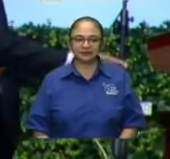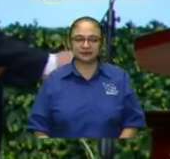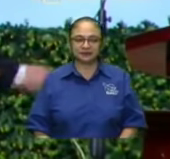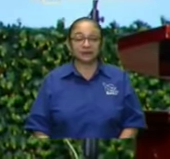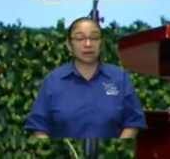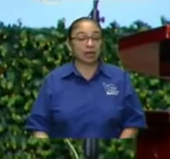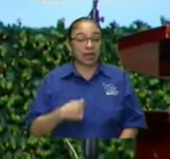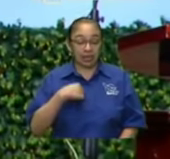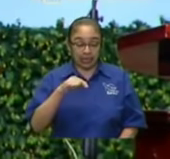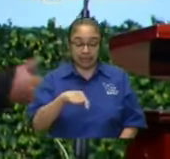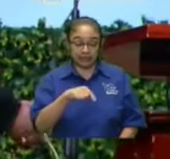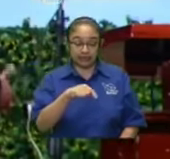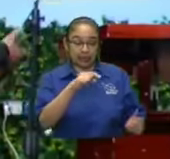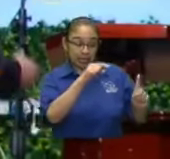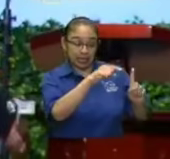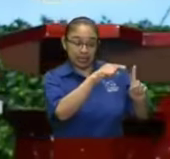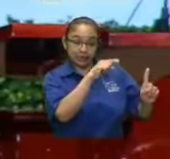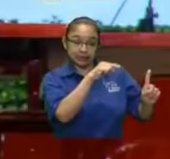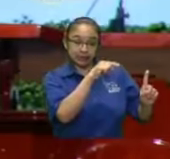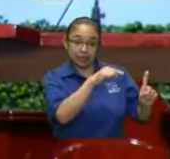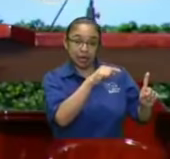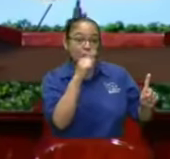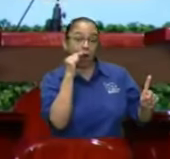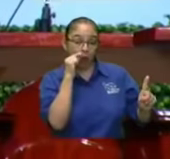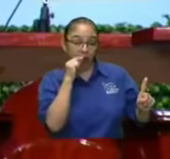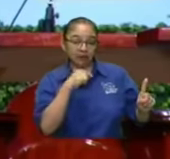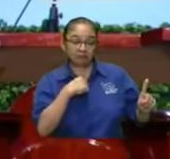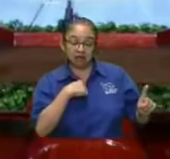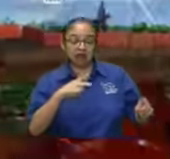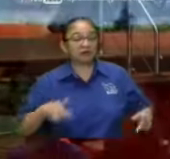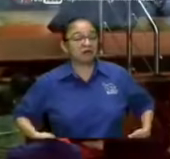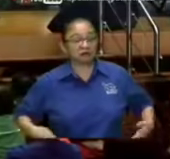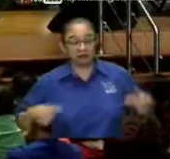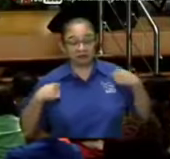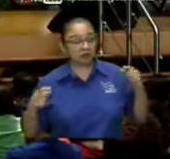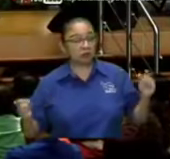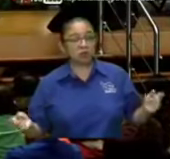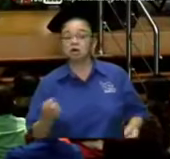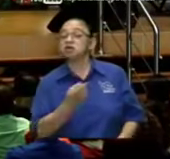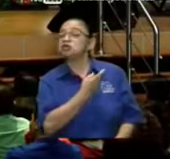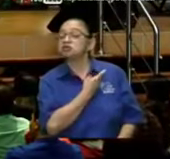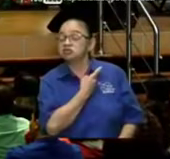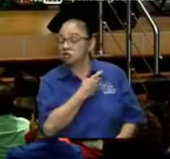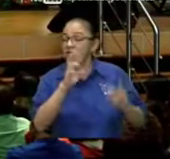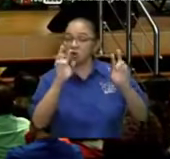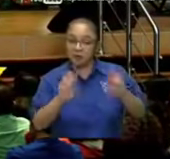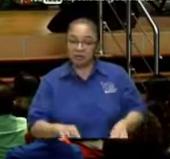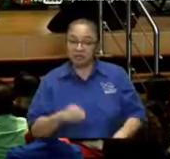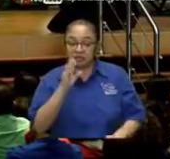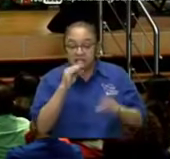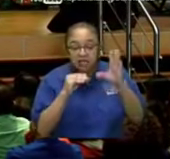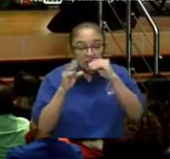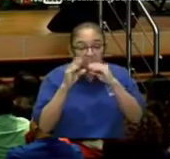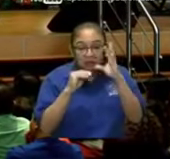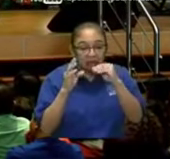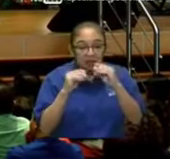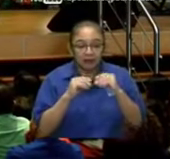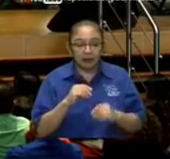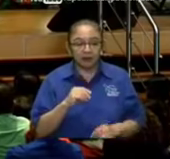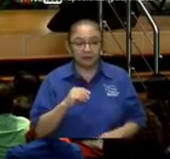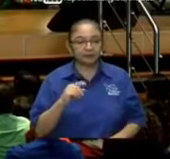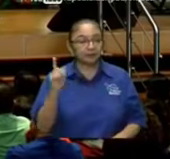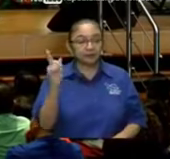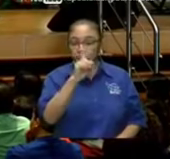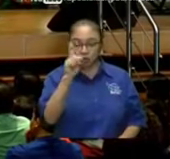Había estado otros años viviendo con gente que murmuraba. Entonces, hermano, qué gran bendición es no hacerse